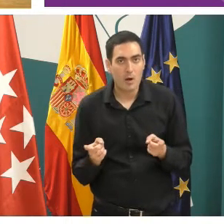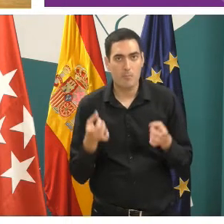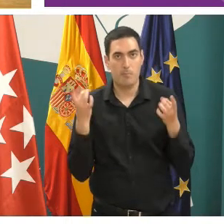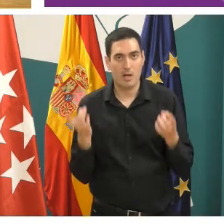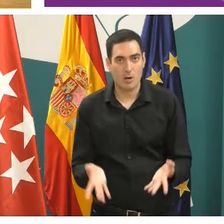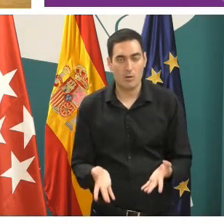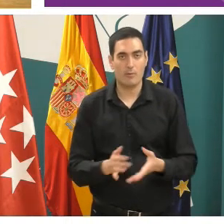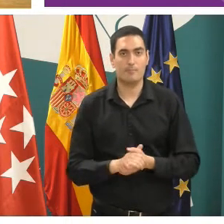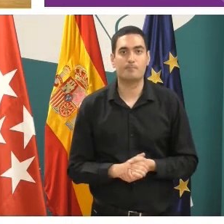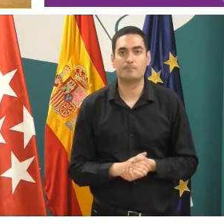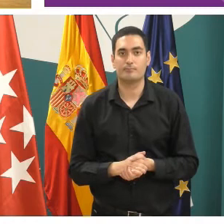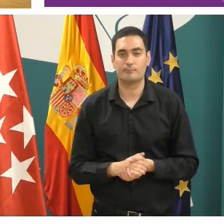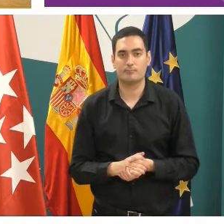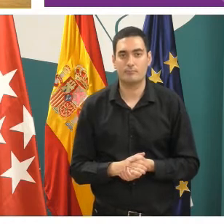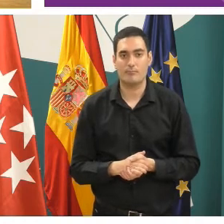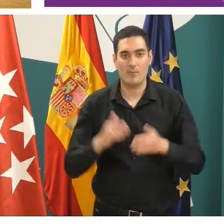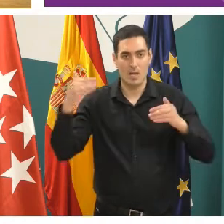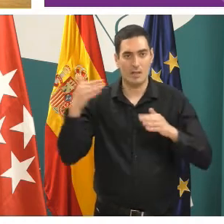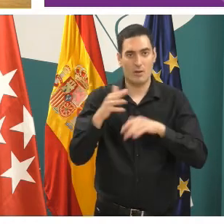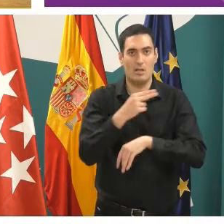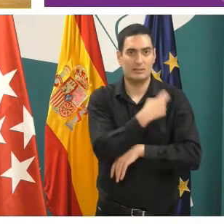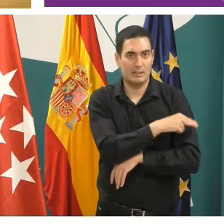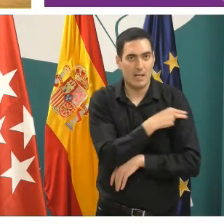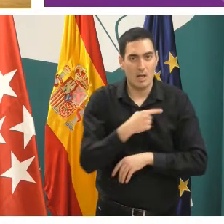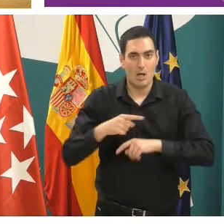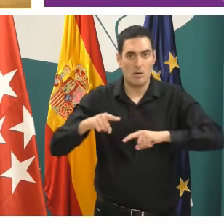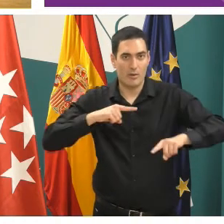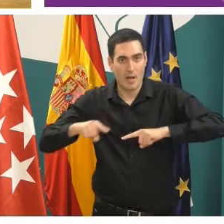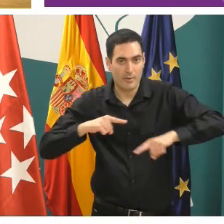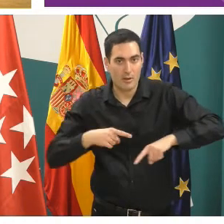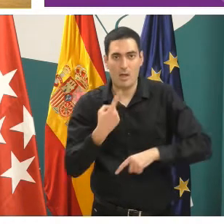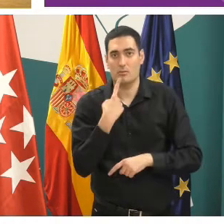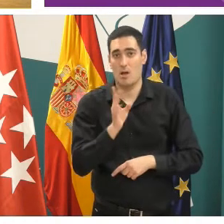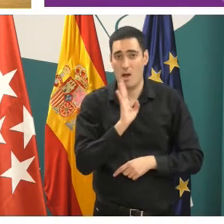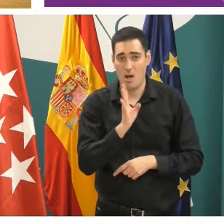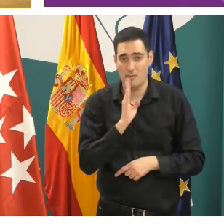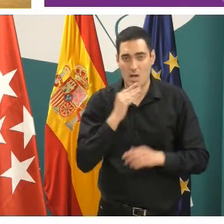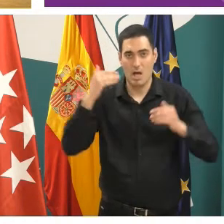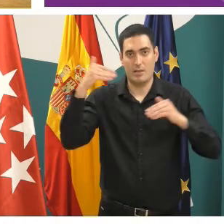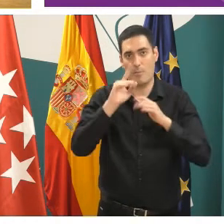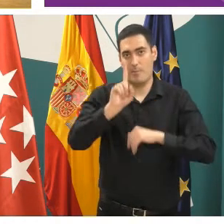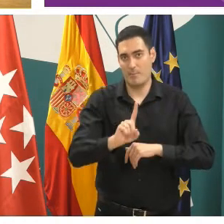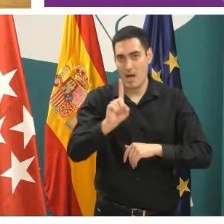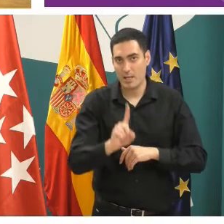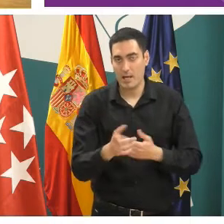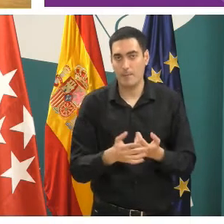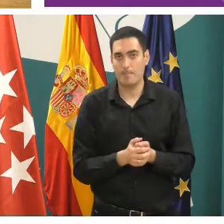precoz, ante la atención sanitaria y la coordinación, como hemos dicho, de atención